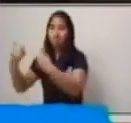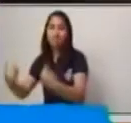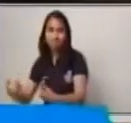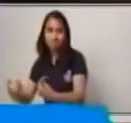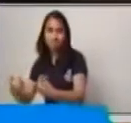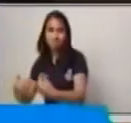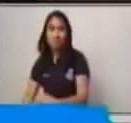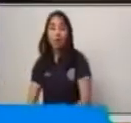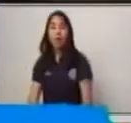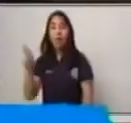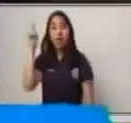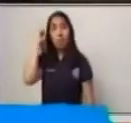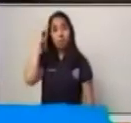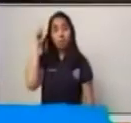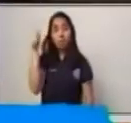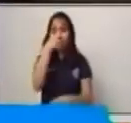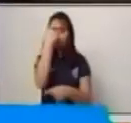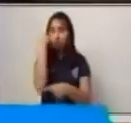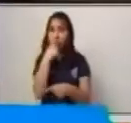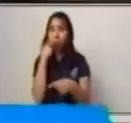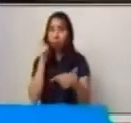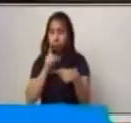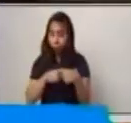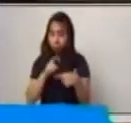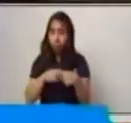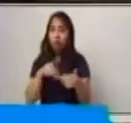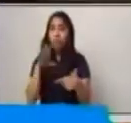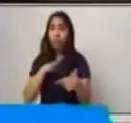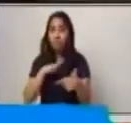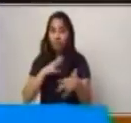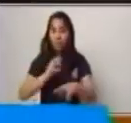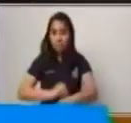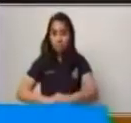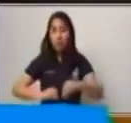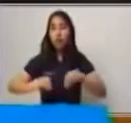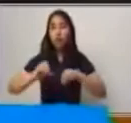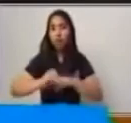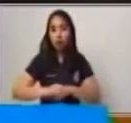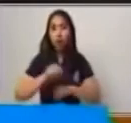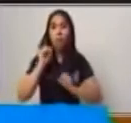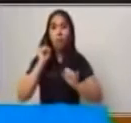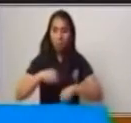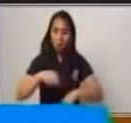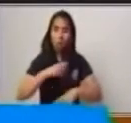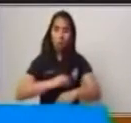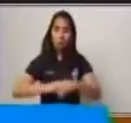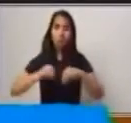modificadores, el modificador directo que va